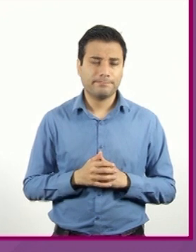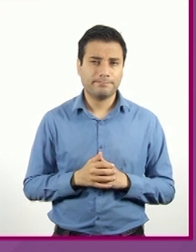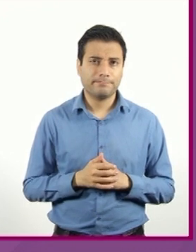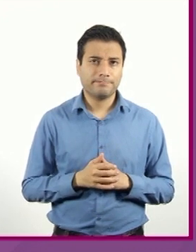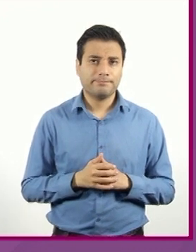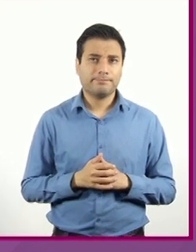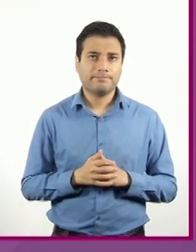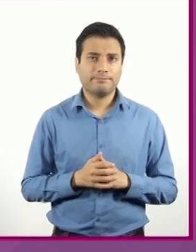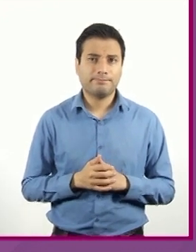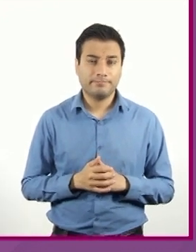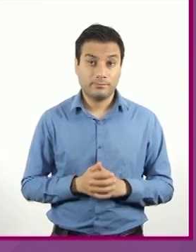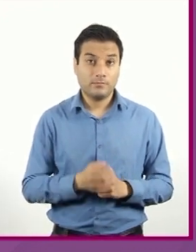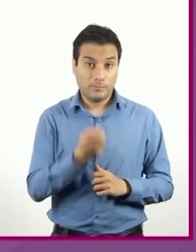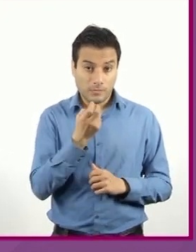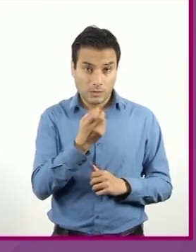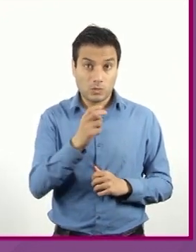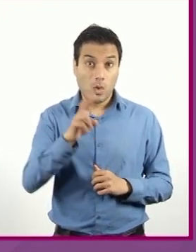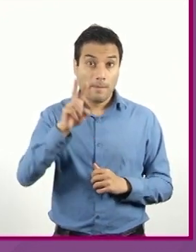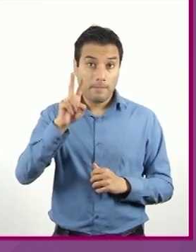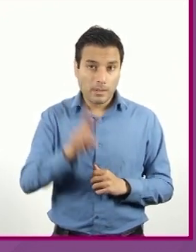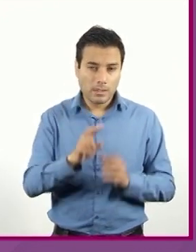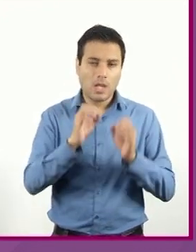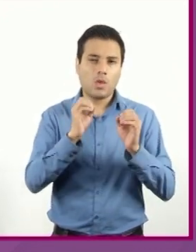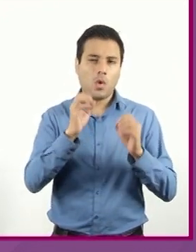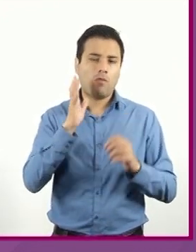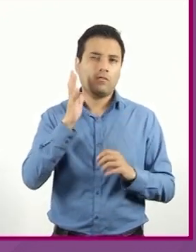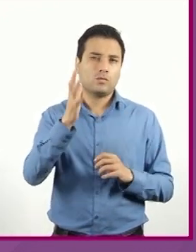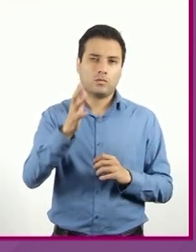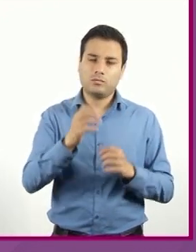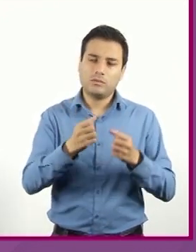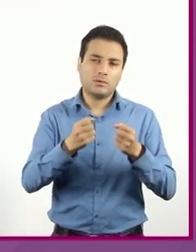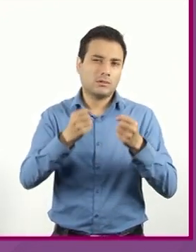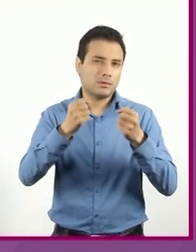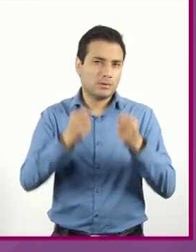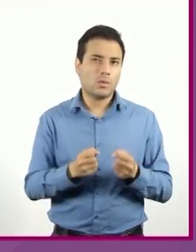sucedido o sucederá con toda seguridad.